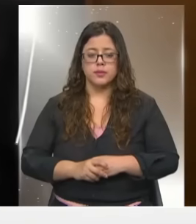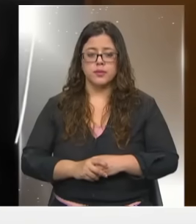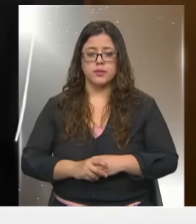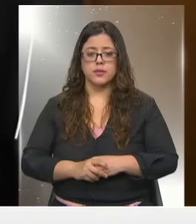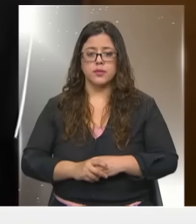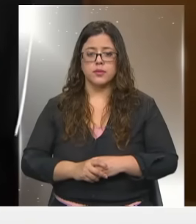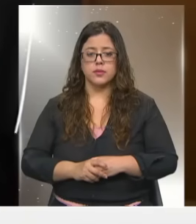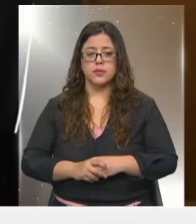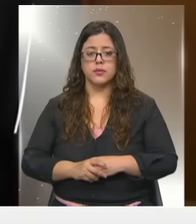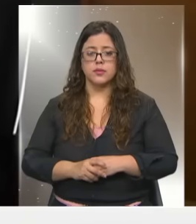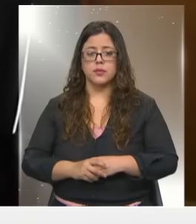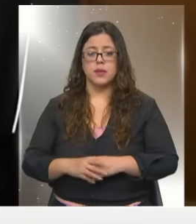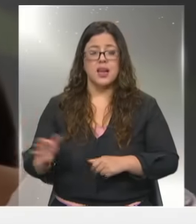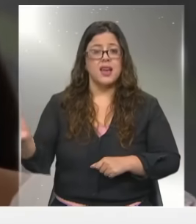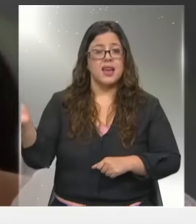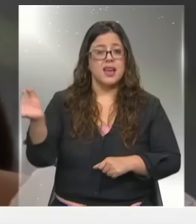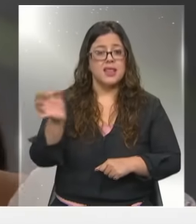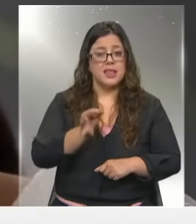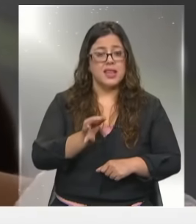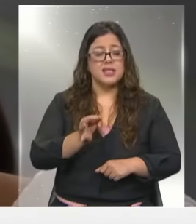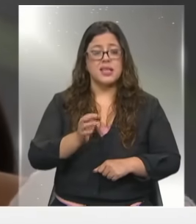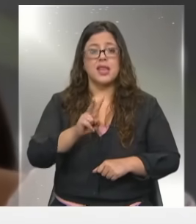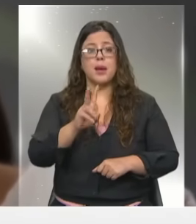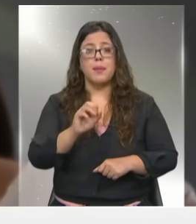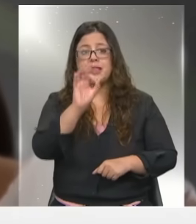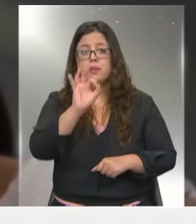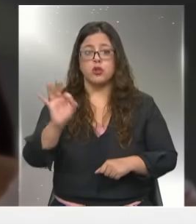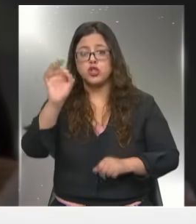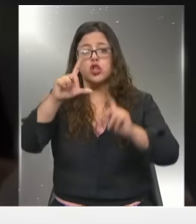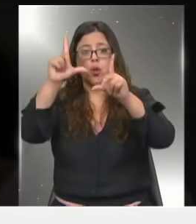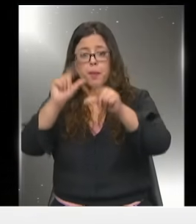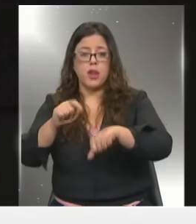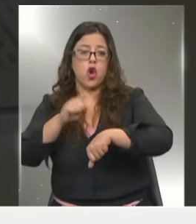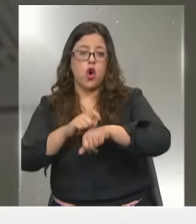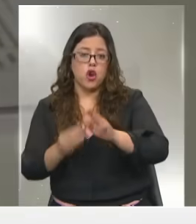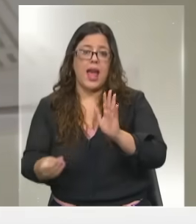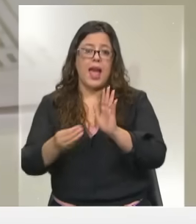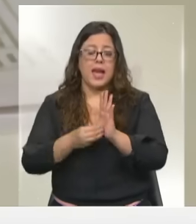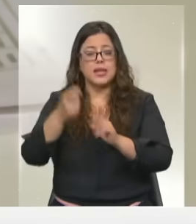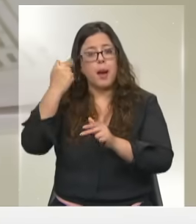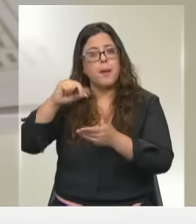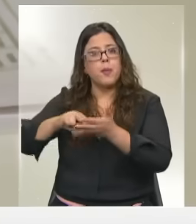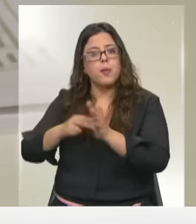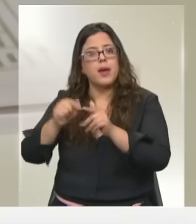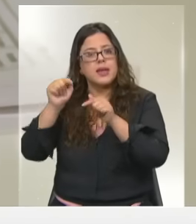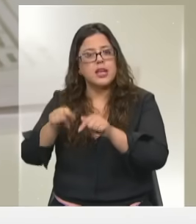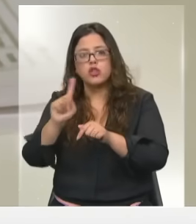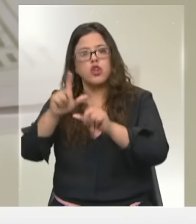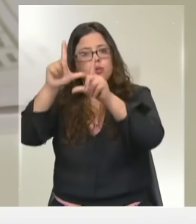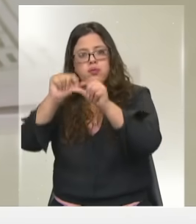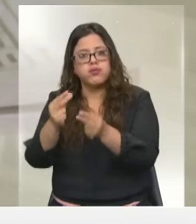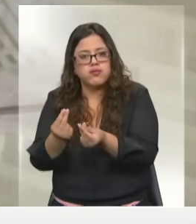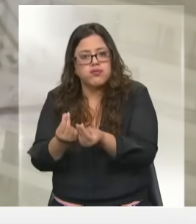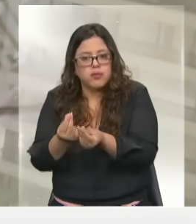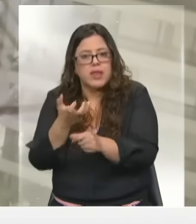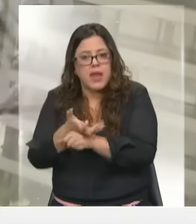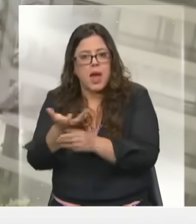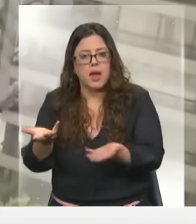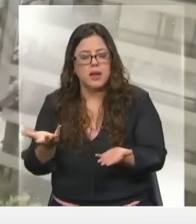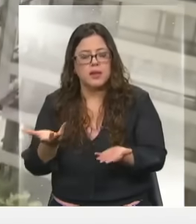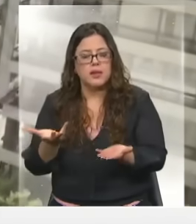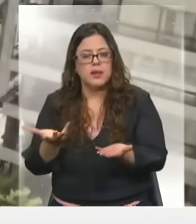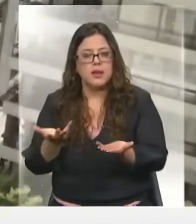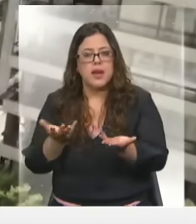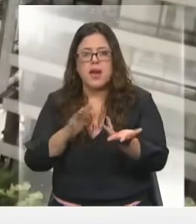Su defensa es que han reducido en 20% las horas extras. El problema es que eso no disminuyó los dineros involucrados.